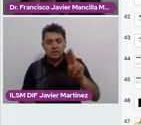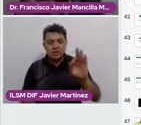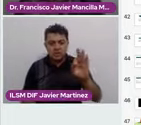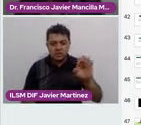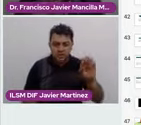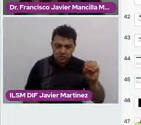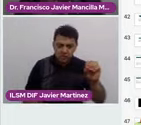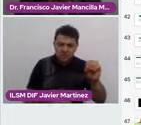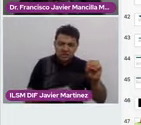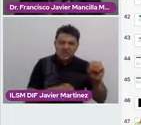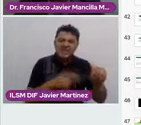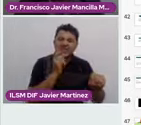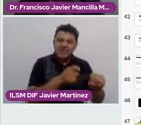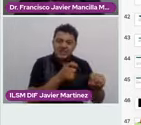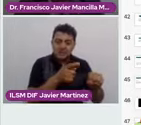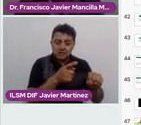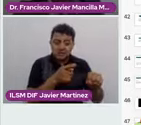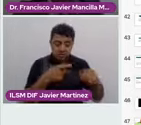oído.